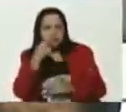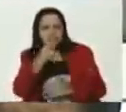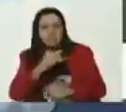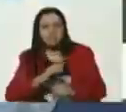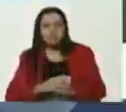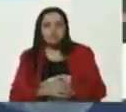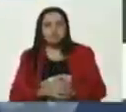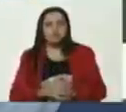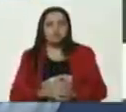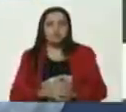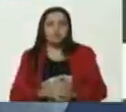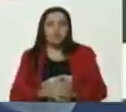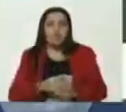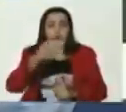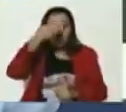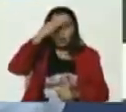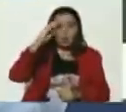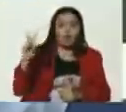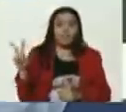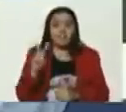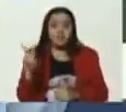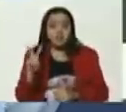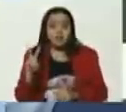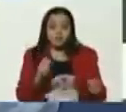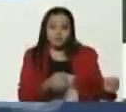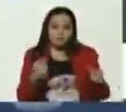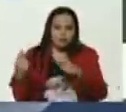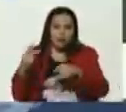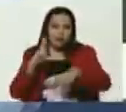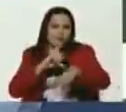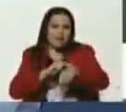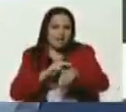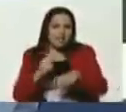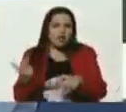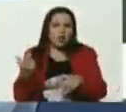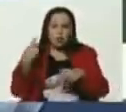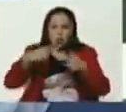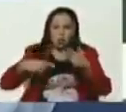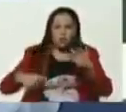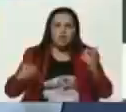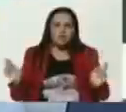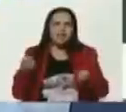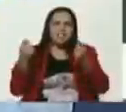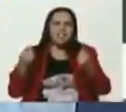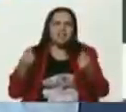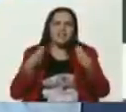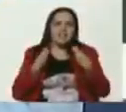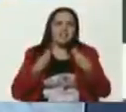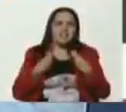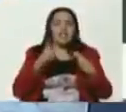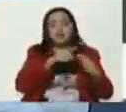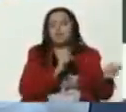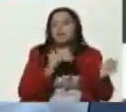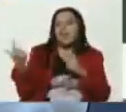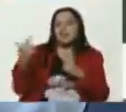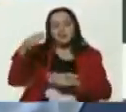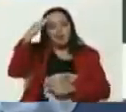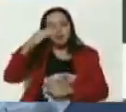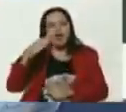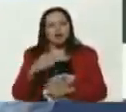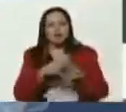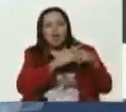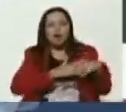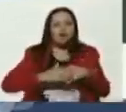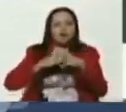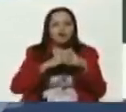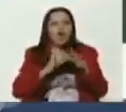que mientras Cuba y Venezuela enviaron médicos y medicinas y equipos para salvar vidas, ellos enviaron fue tropas. ¿De